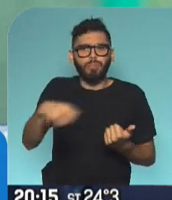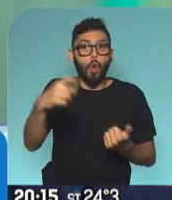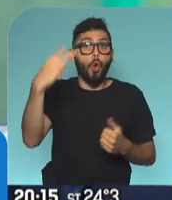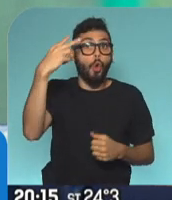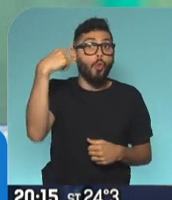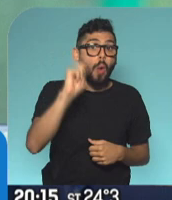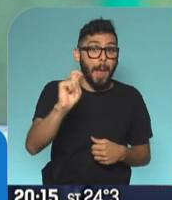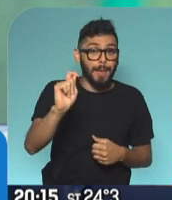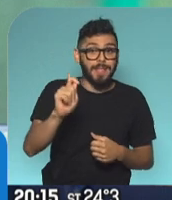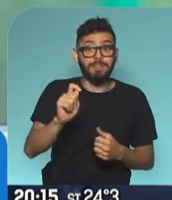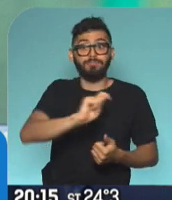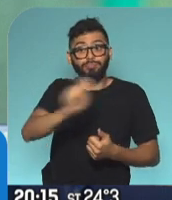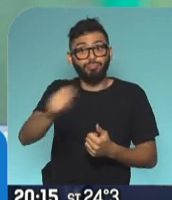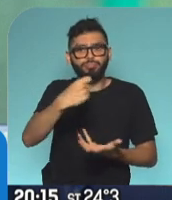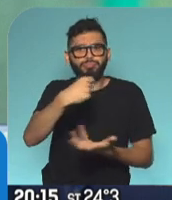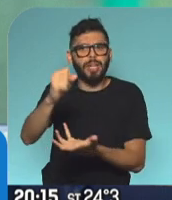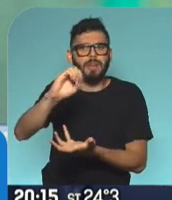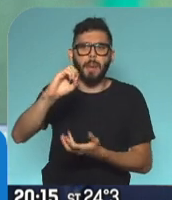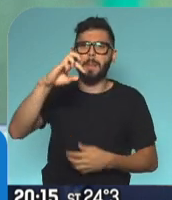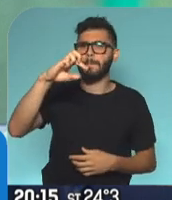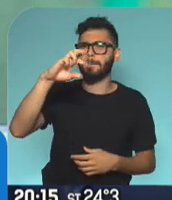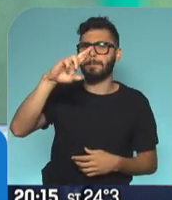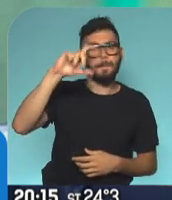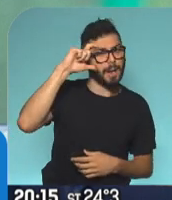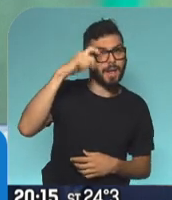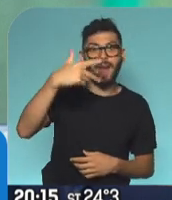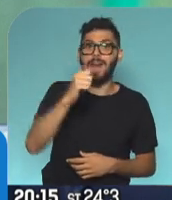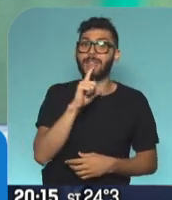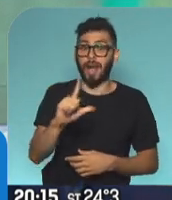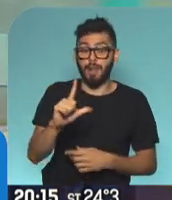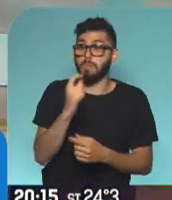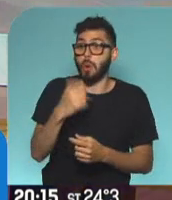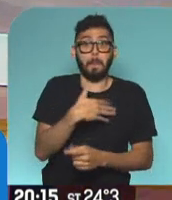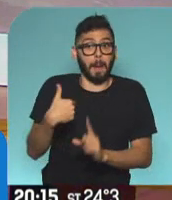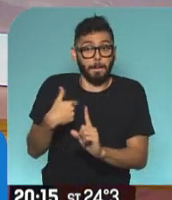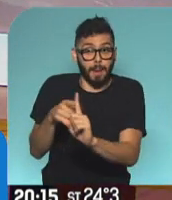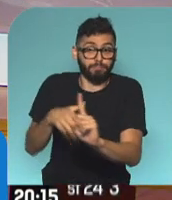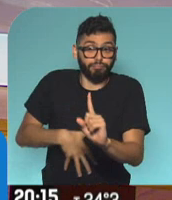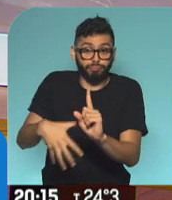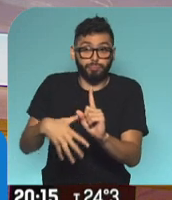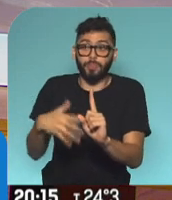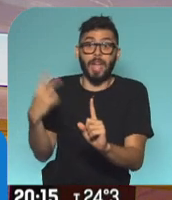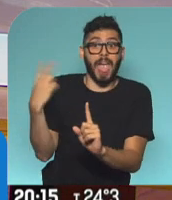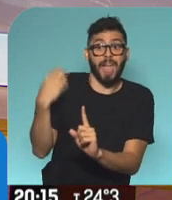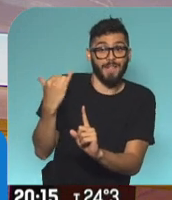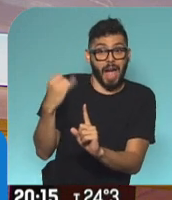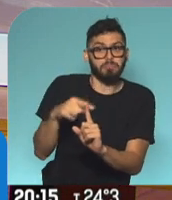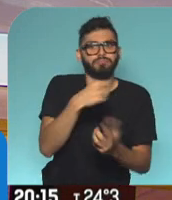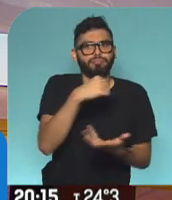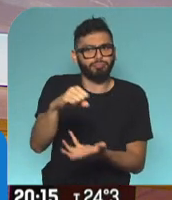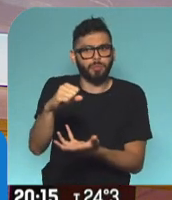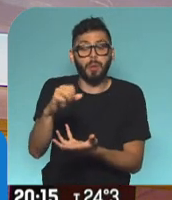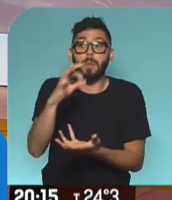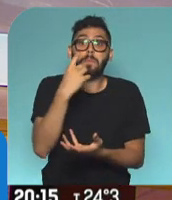meses el prenatal que es esa asistencia a las mamás que tienen trabajo en relación de dependencia pero la asignación por embarazo que es para las mamás